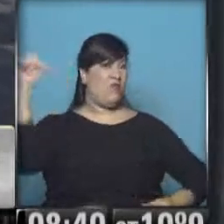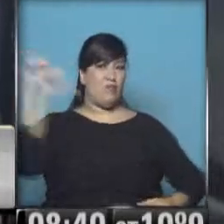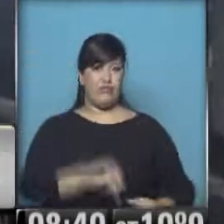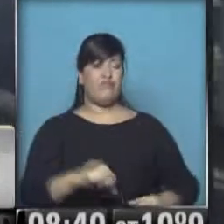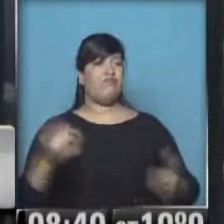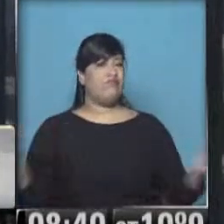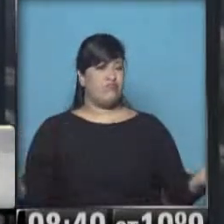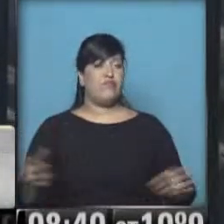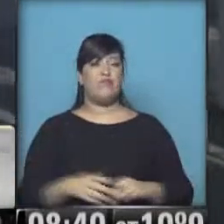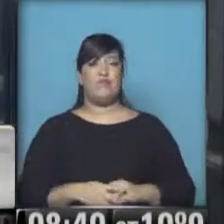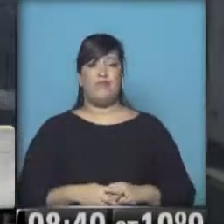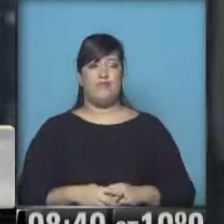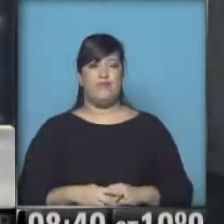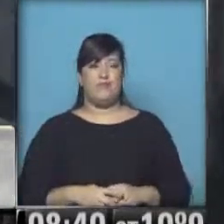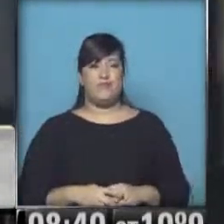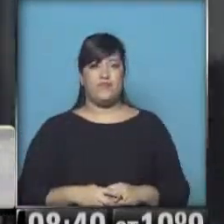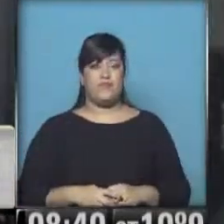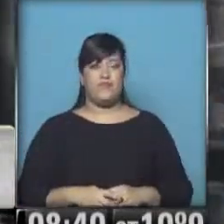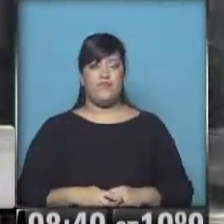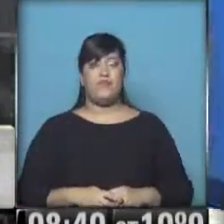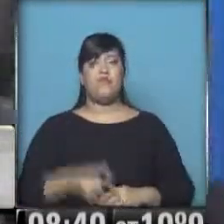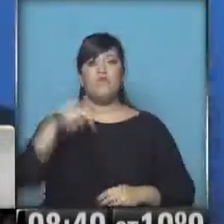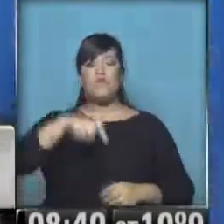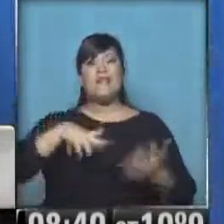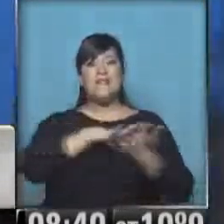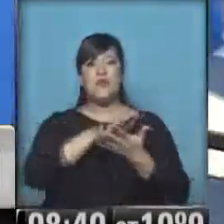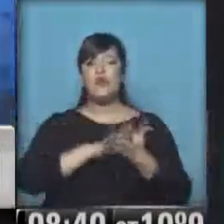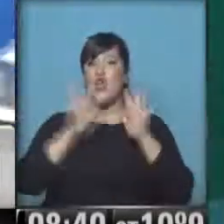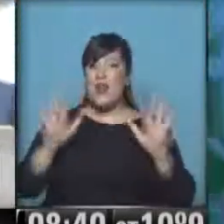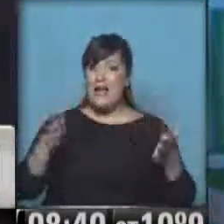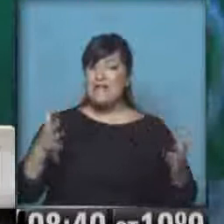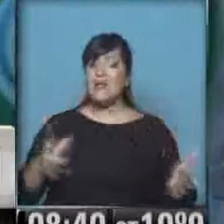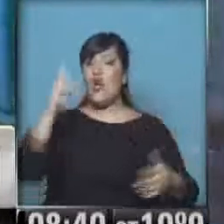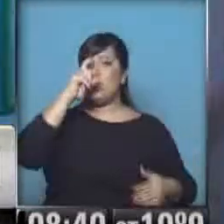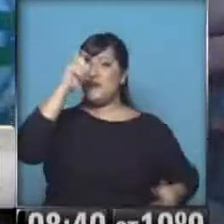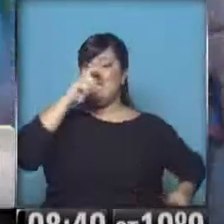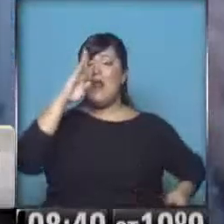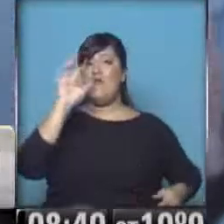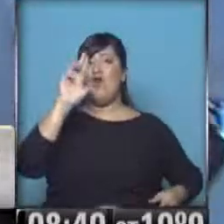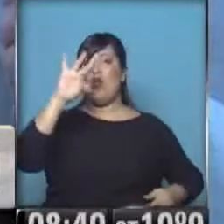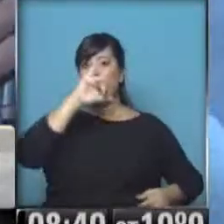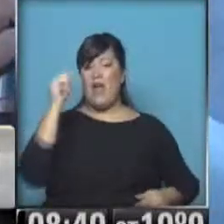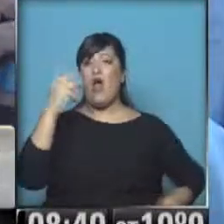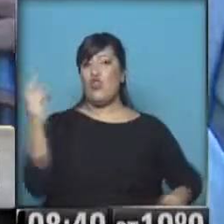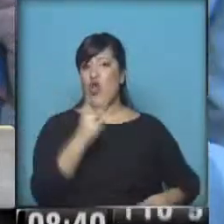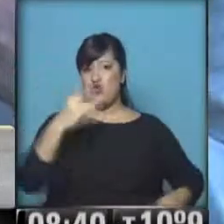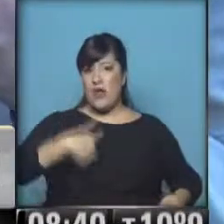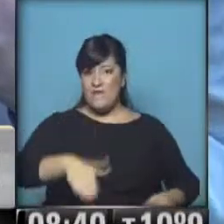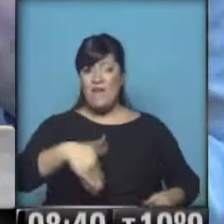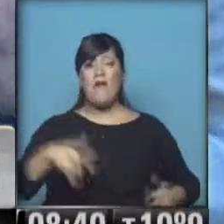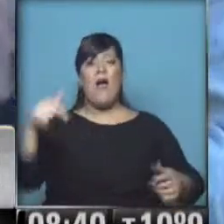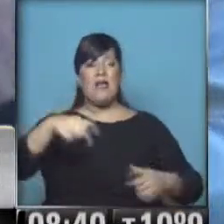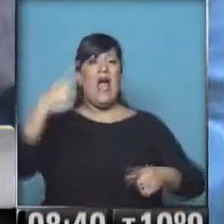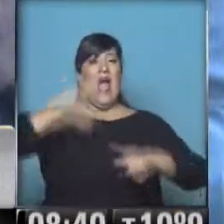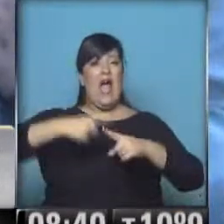domésticos, si no eran industriales como tendrían que haber sido. La situación entonces en el hospital Borda, en dos horas aproximadamente va a haber aquí un